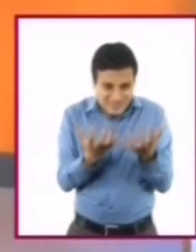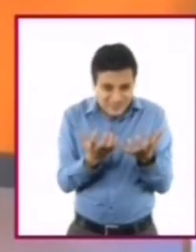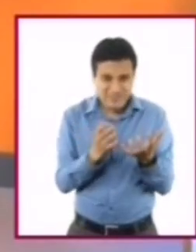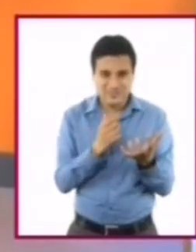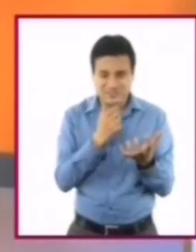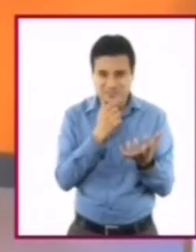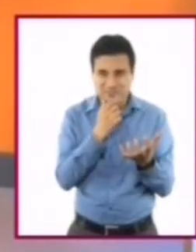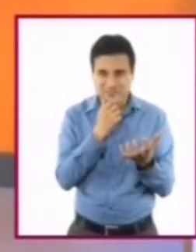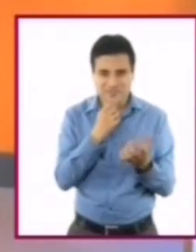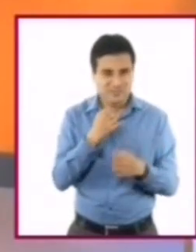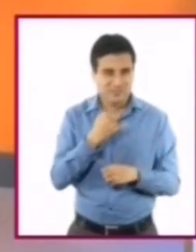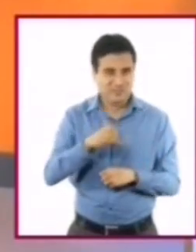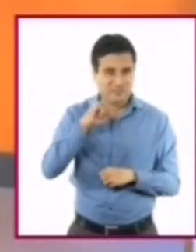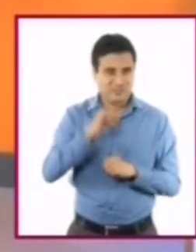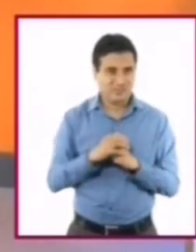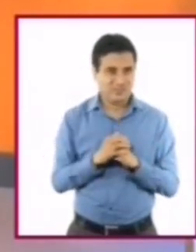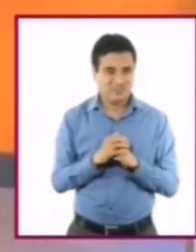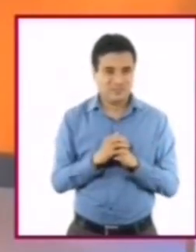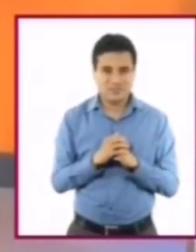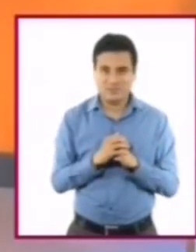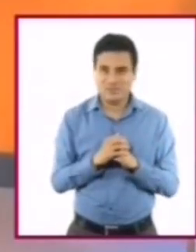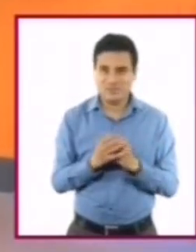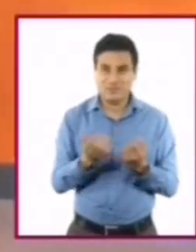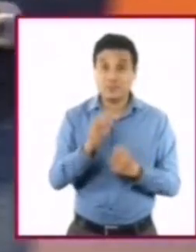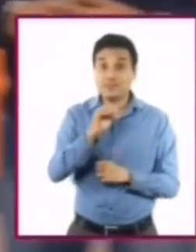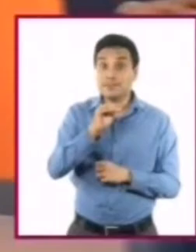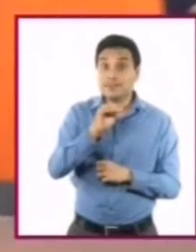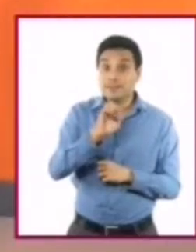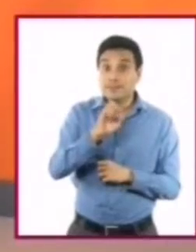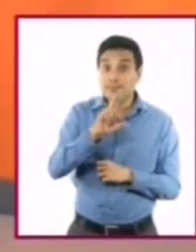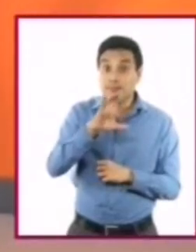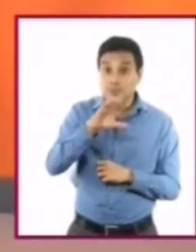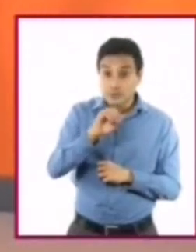y su incapacidad para explicar la órbita de Mercurio.